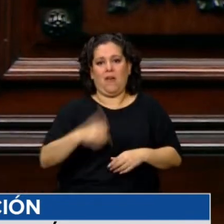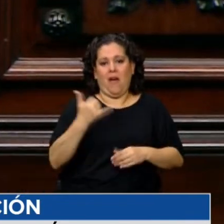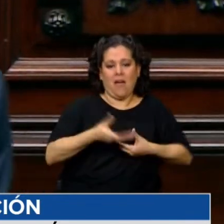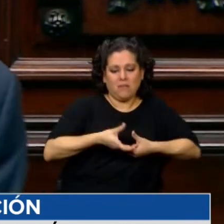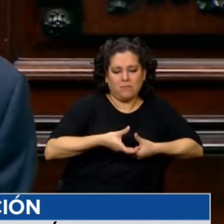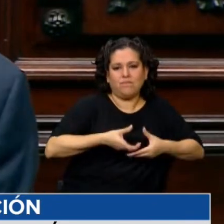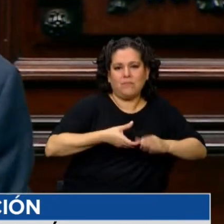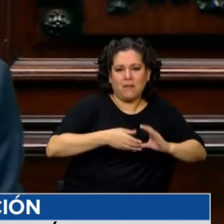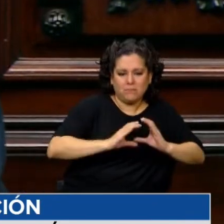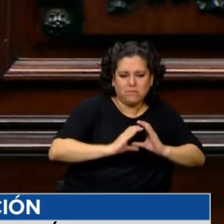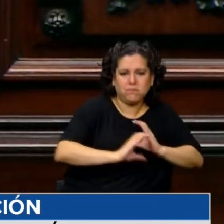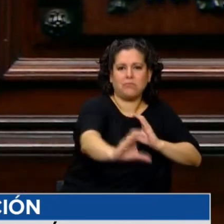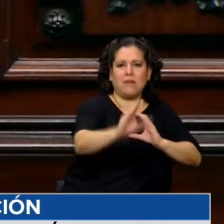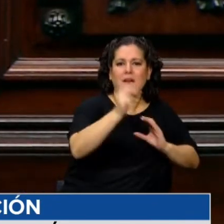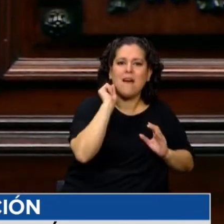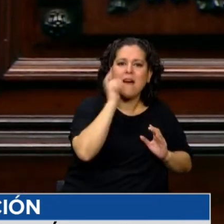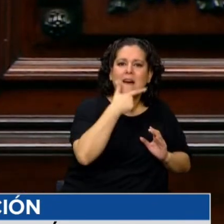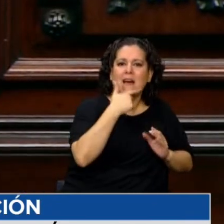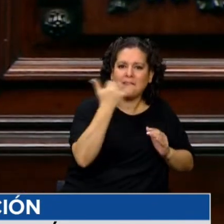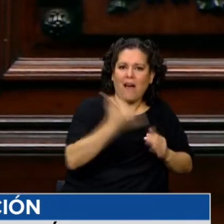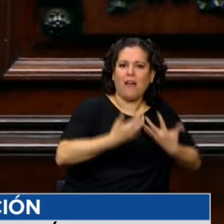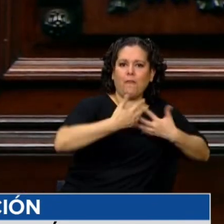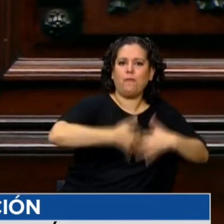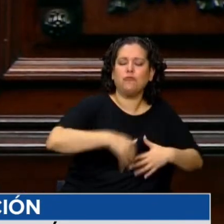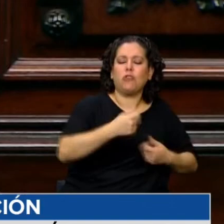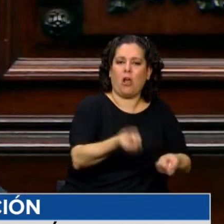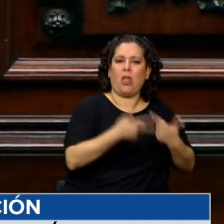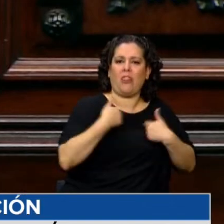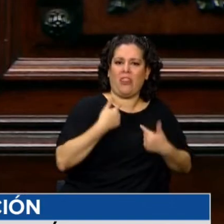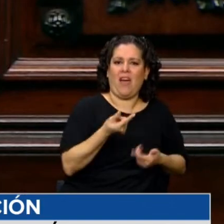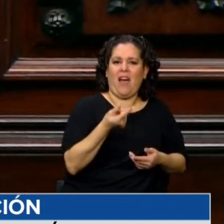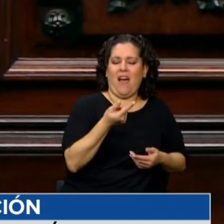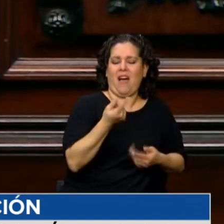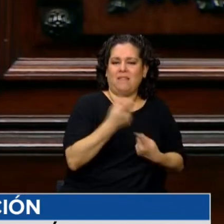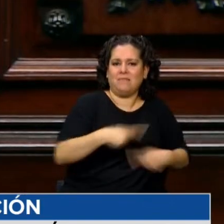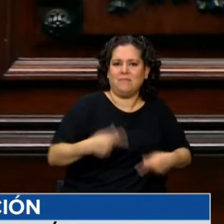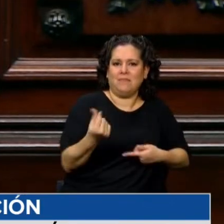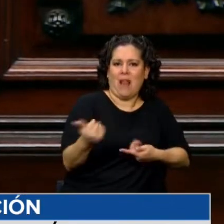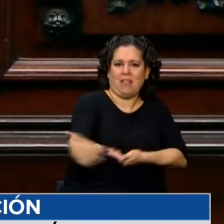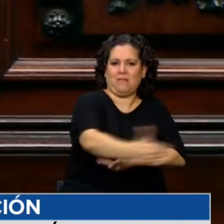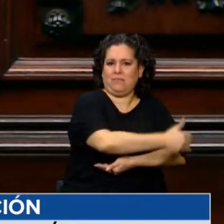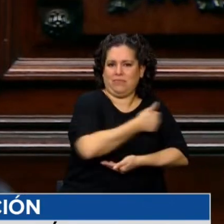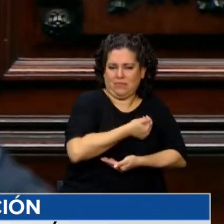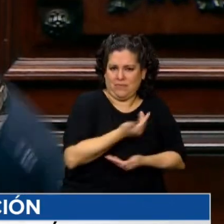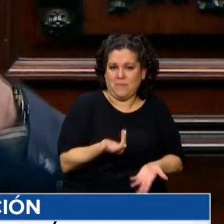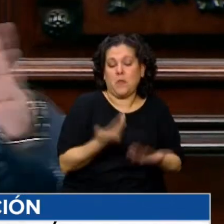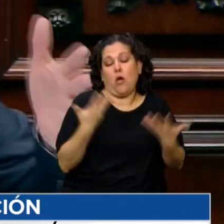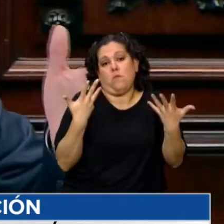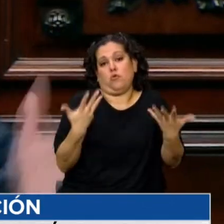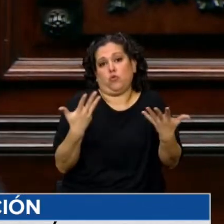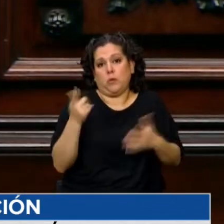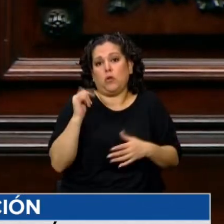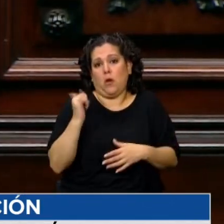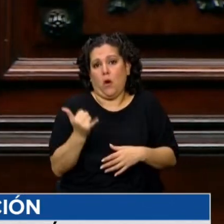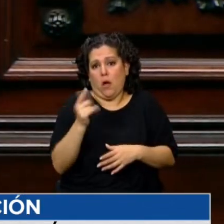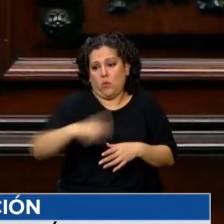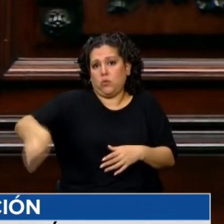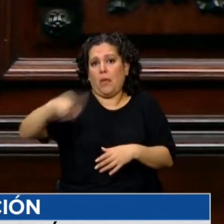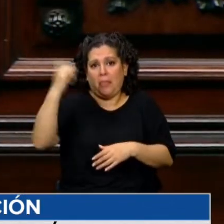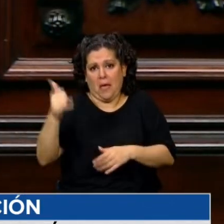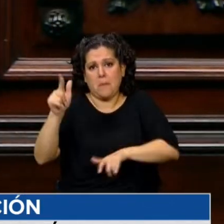gasoducto. Entonces, eso te va a dar, y seguramente los economistas, bueno, ustedes tienen